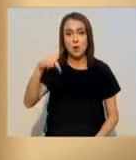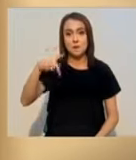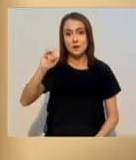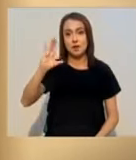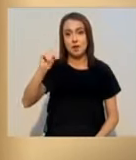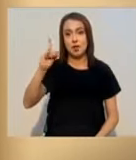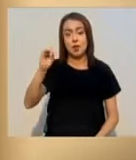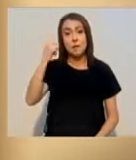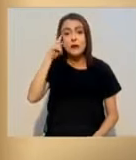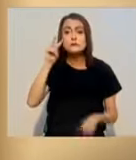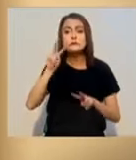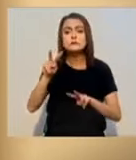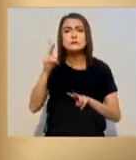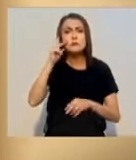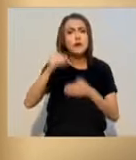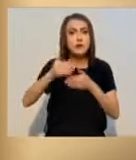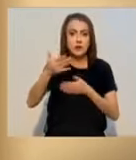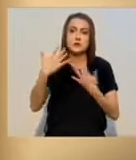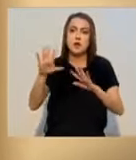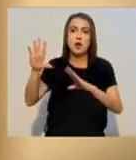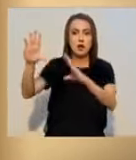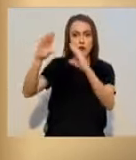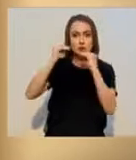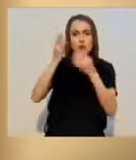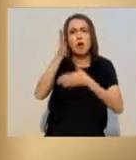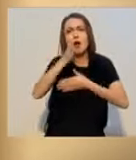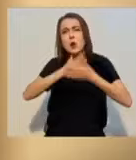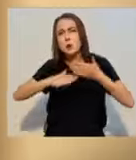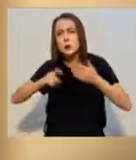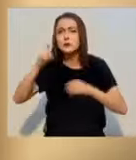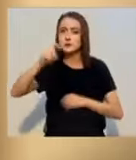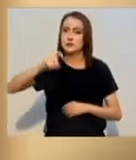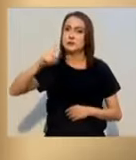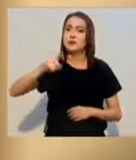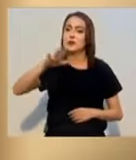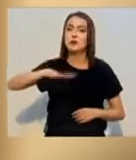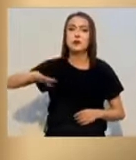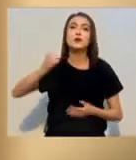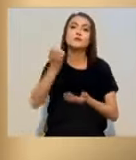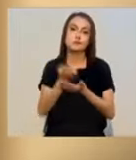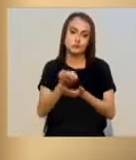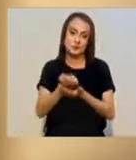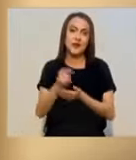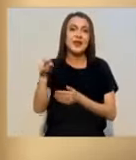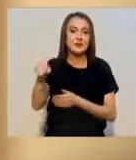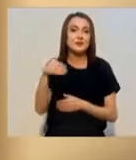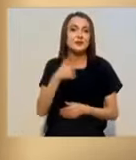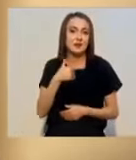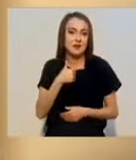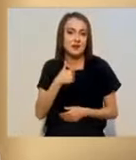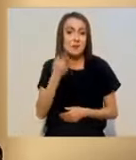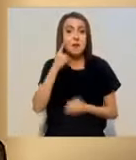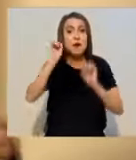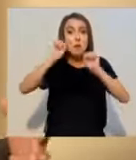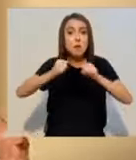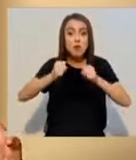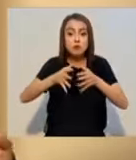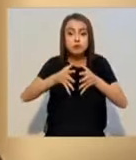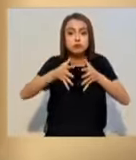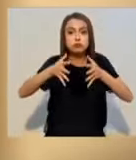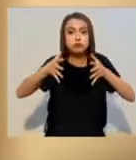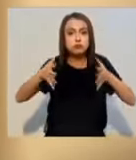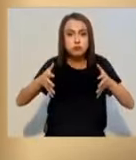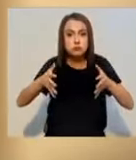los avances, se nos hizo saber algunas necesidades económicas que tenían para poder